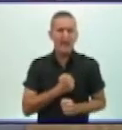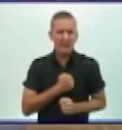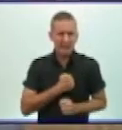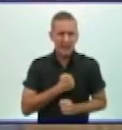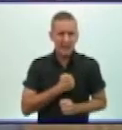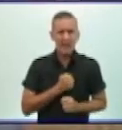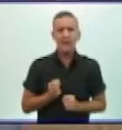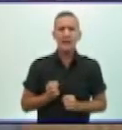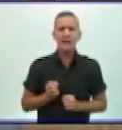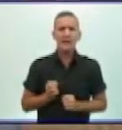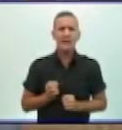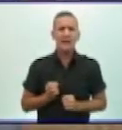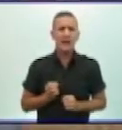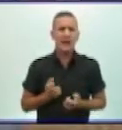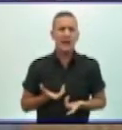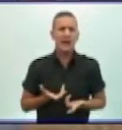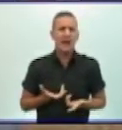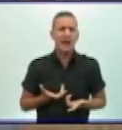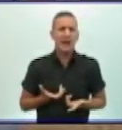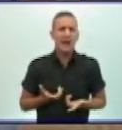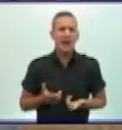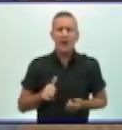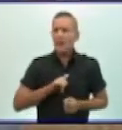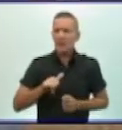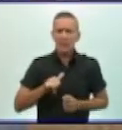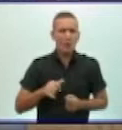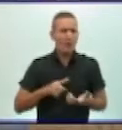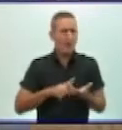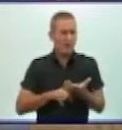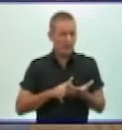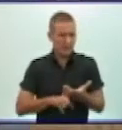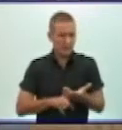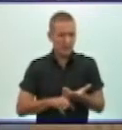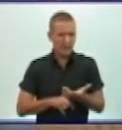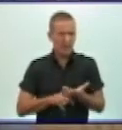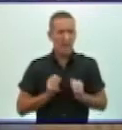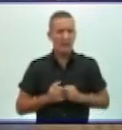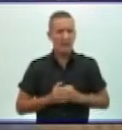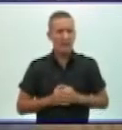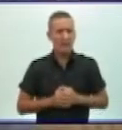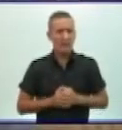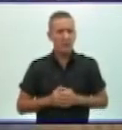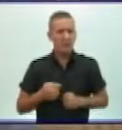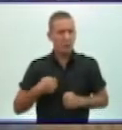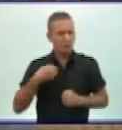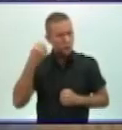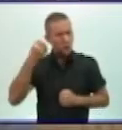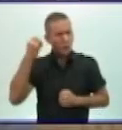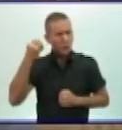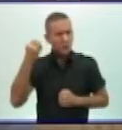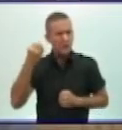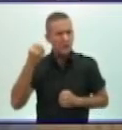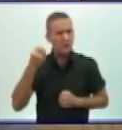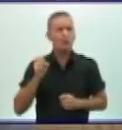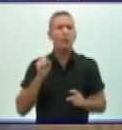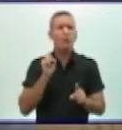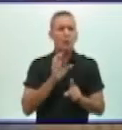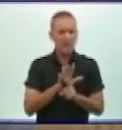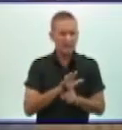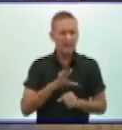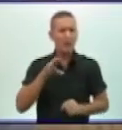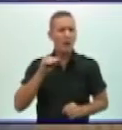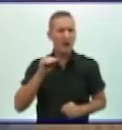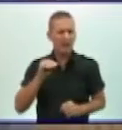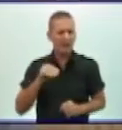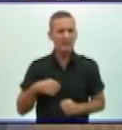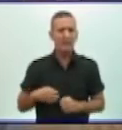está, y estamos hablando de un niño de 4 años que apenas va a cumplir 5 años. O sea, yo creo que por ahí podemos empezar a hablar del sentido